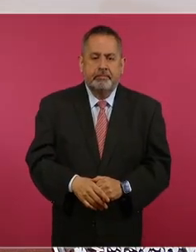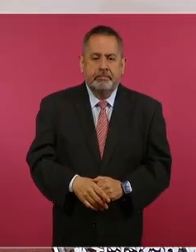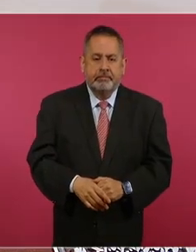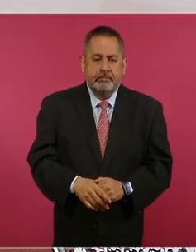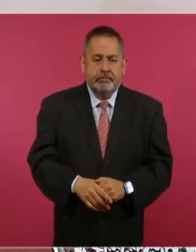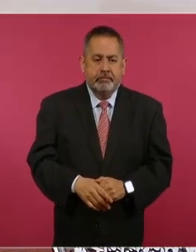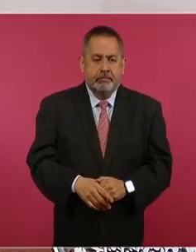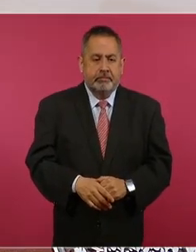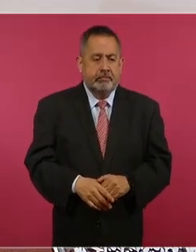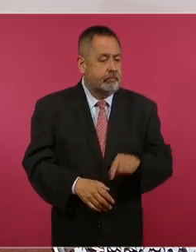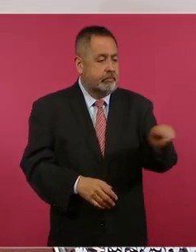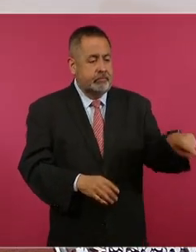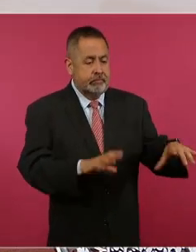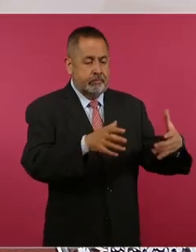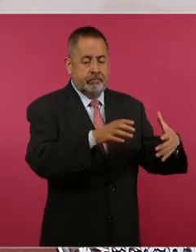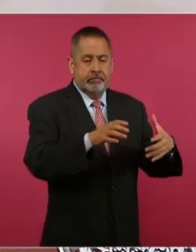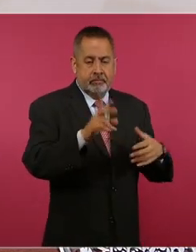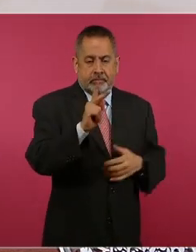les dijeron